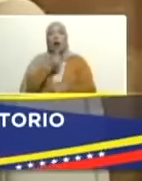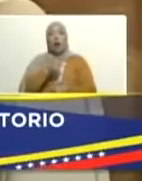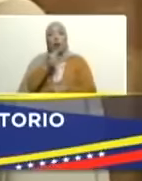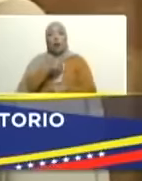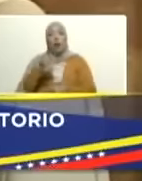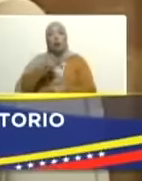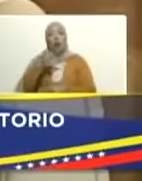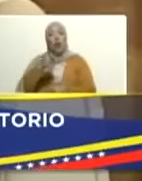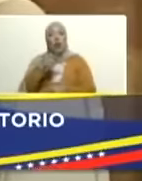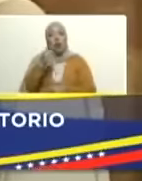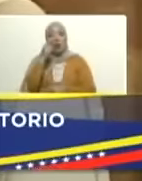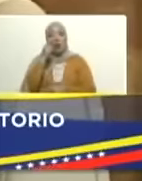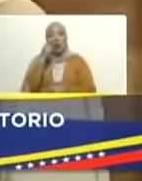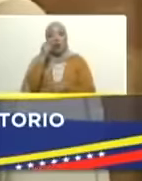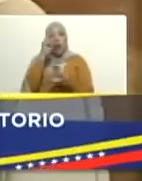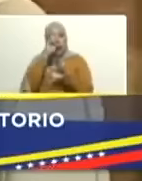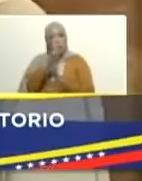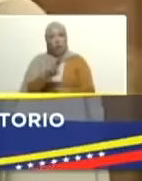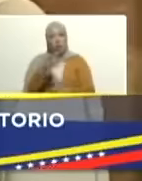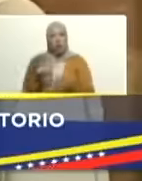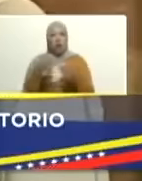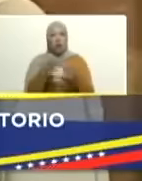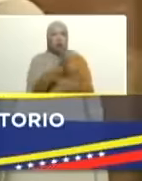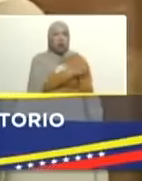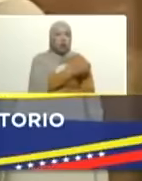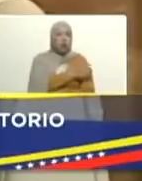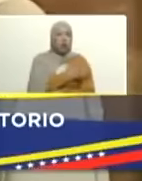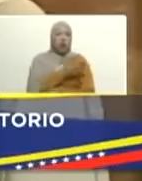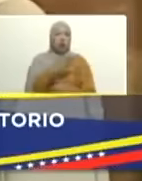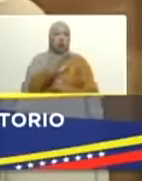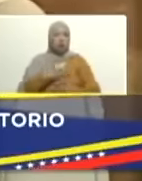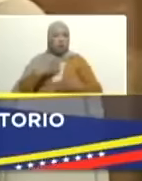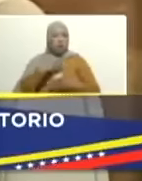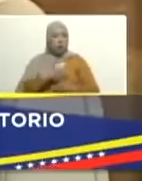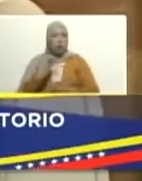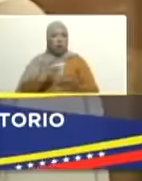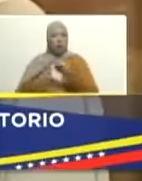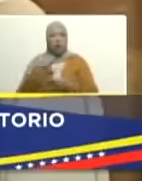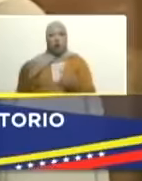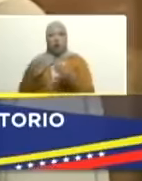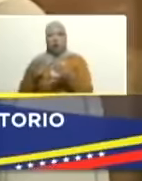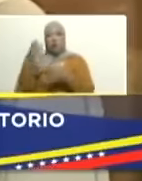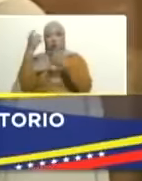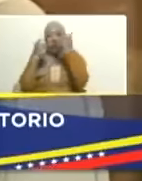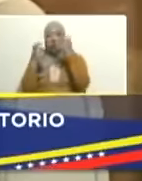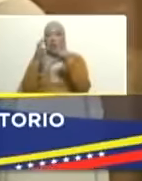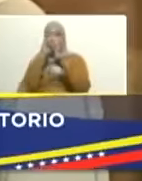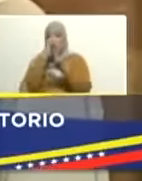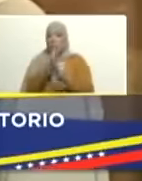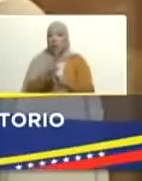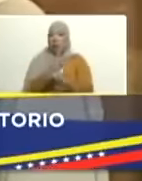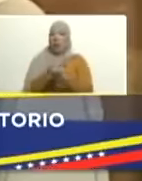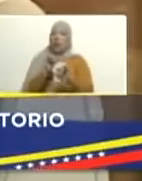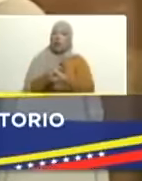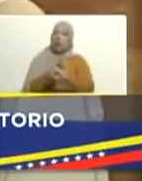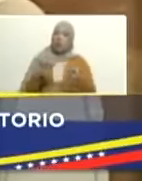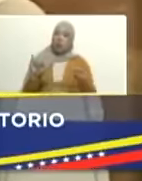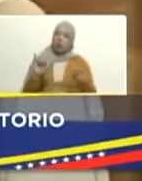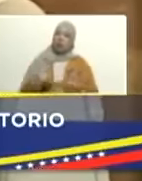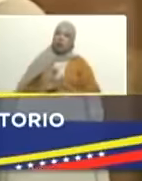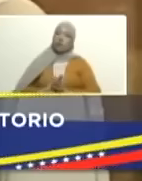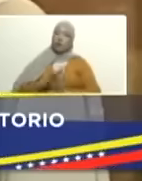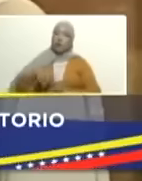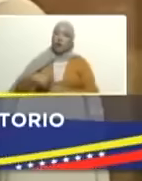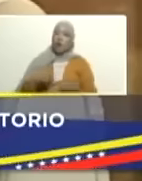de un clima de búsqueda y construcción de la paz, y sobre todo de un respeto irrestricto a nuestra independencia, a